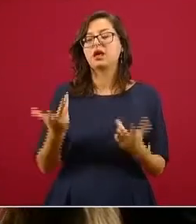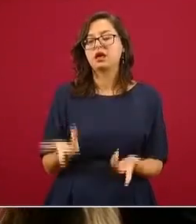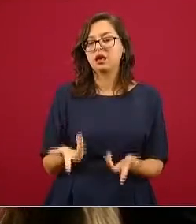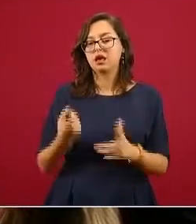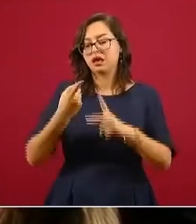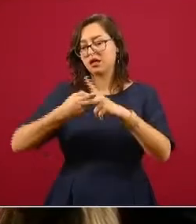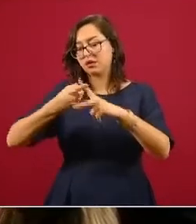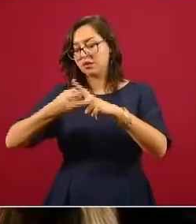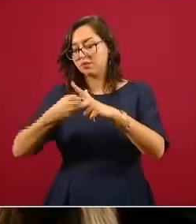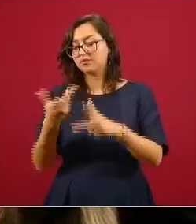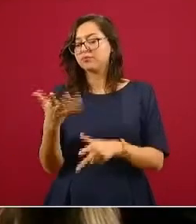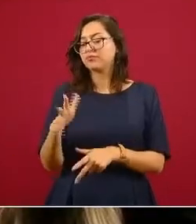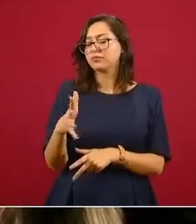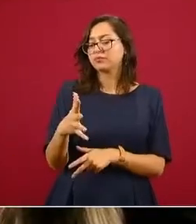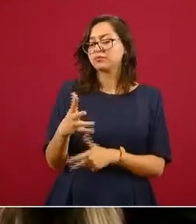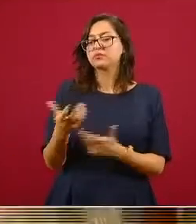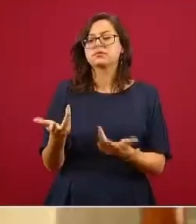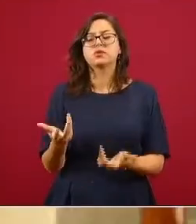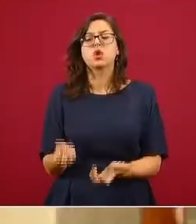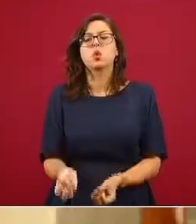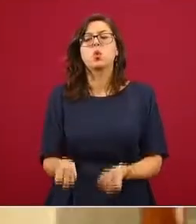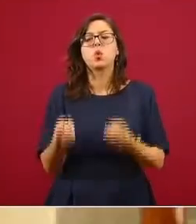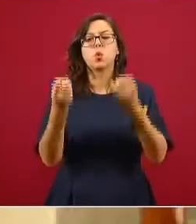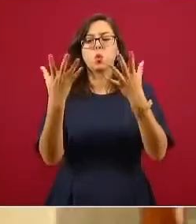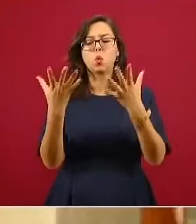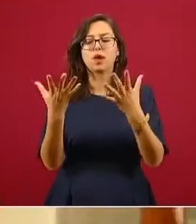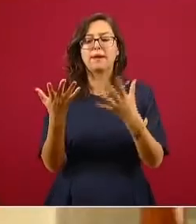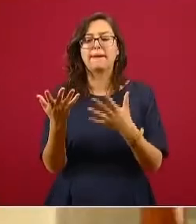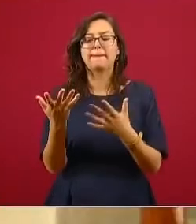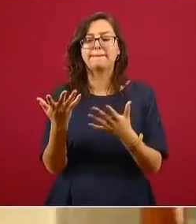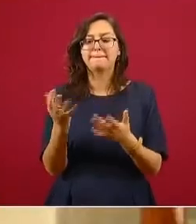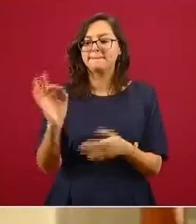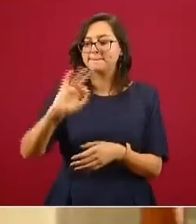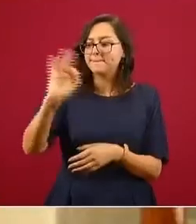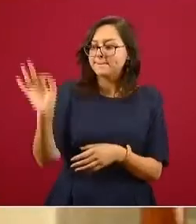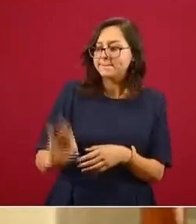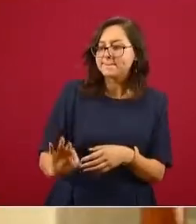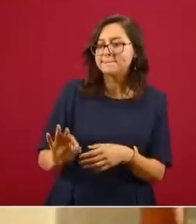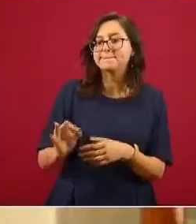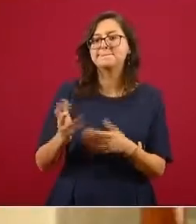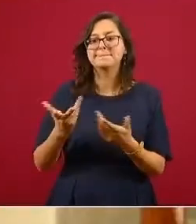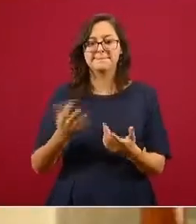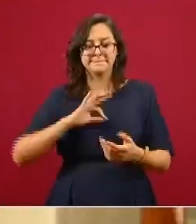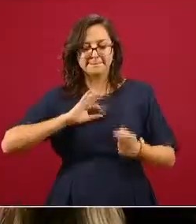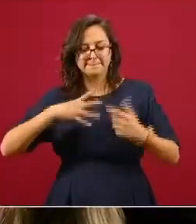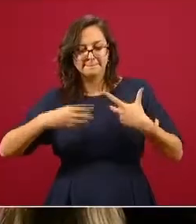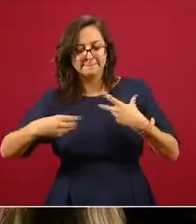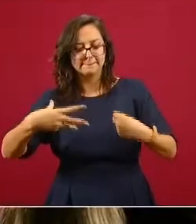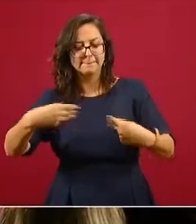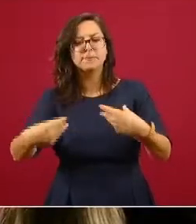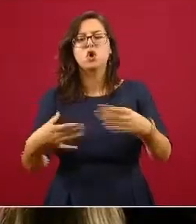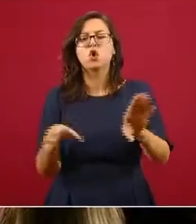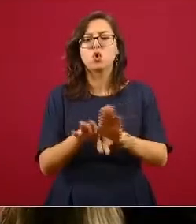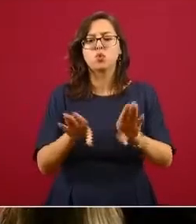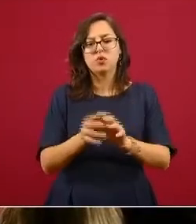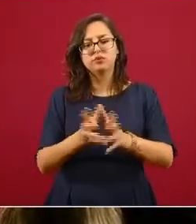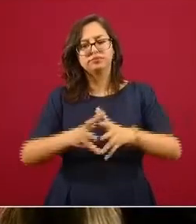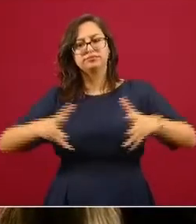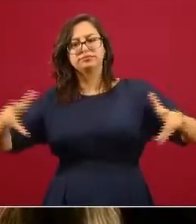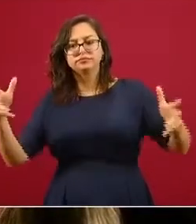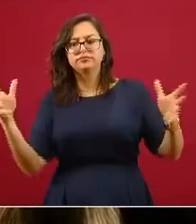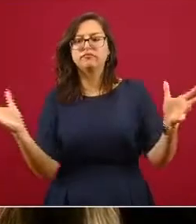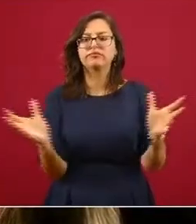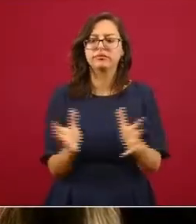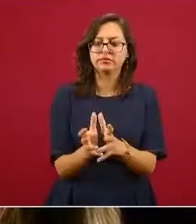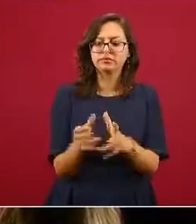que estimamos los casos para acercarnos más a la realidad de la epidemia, en el sentido que